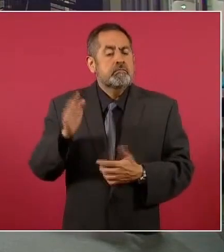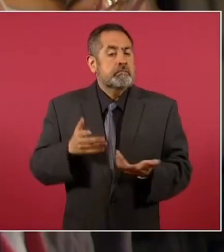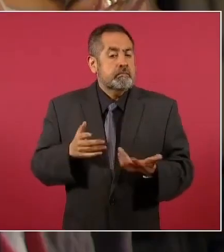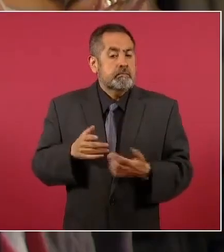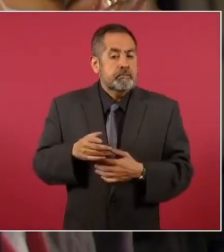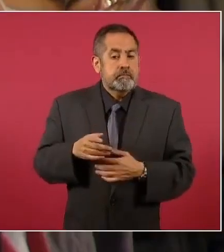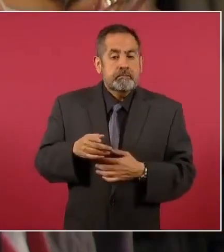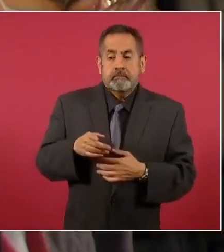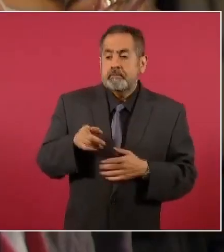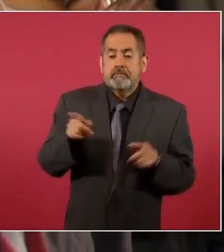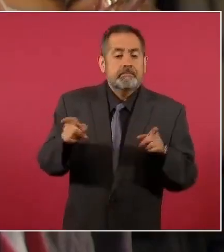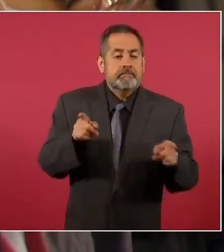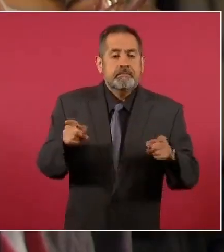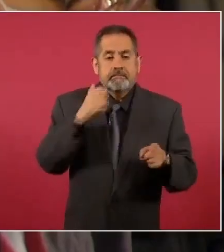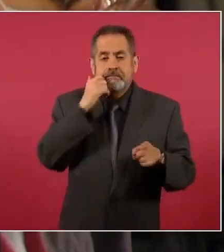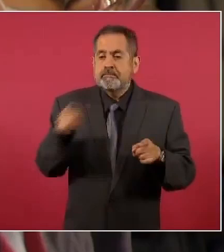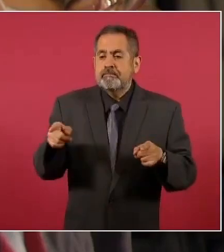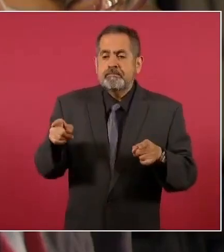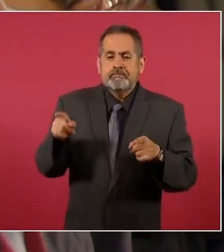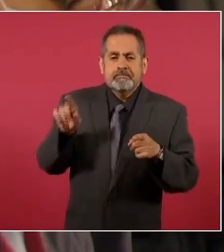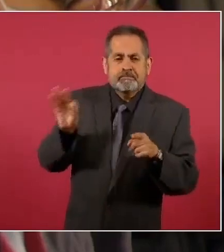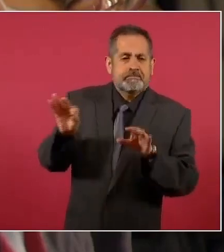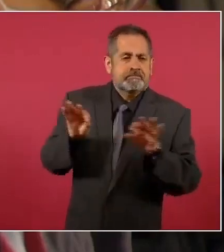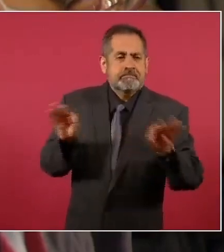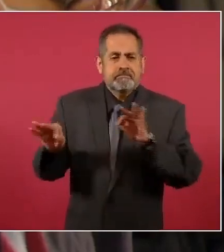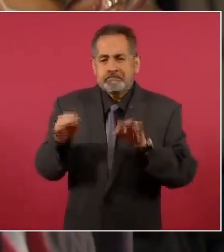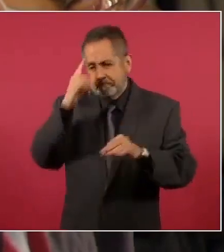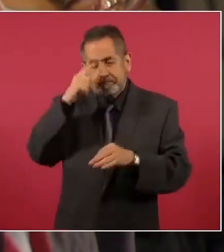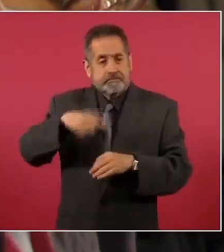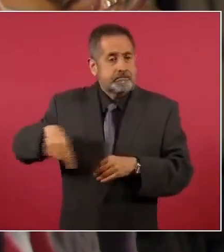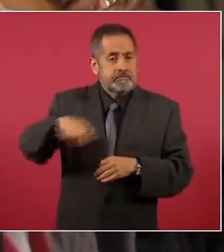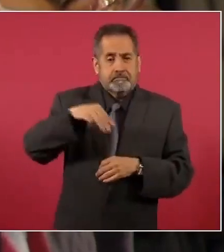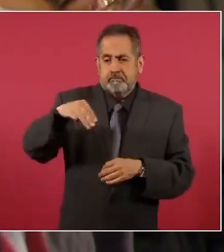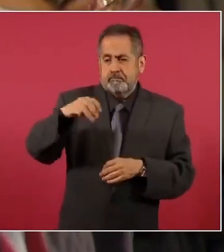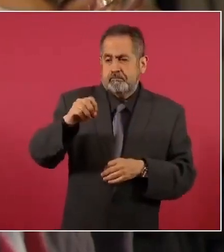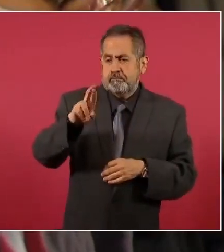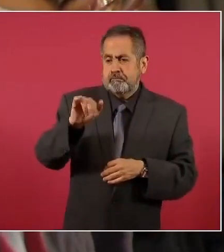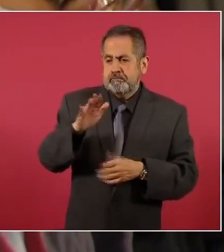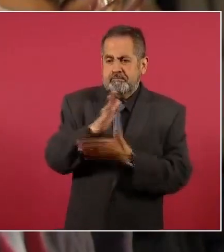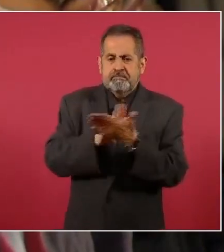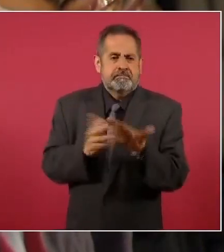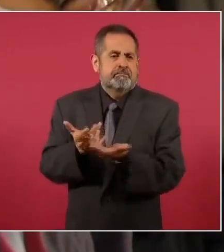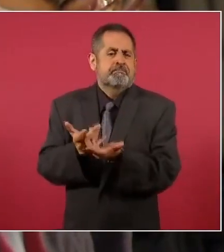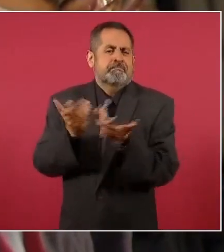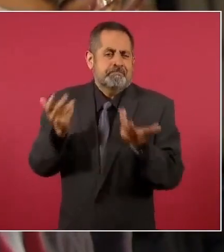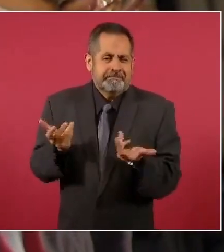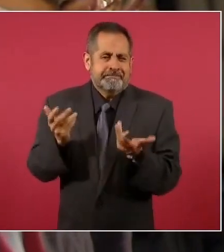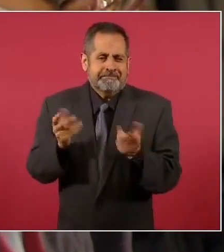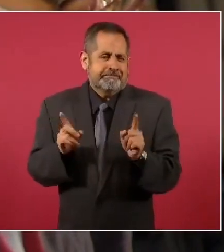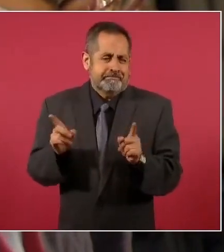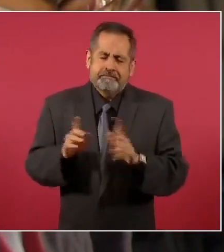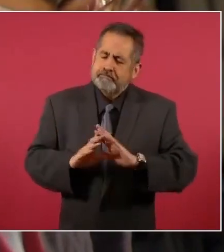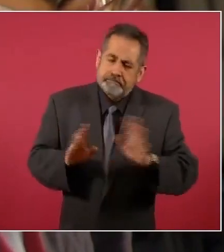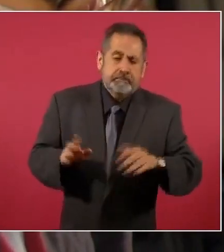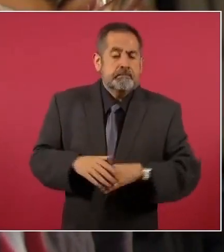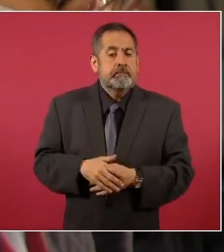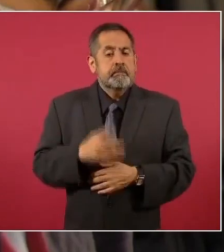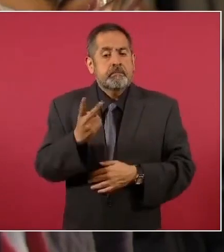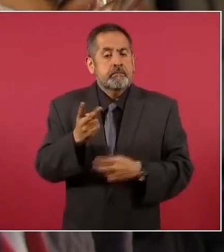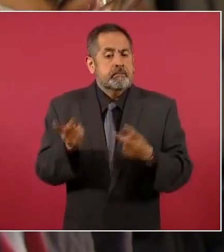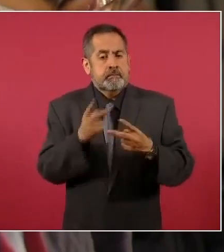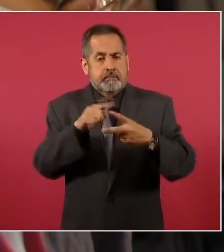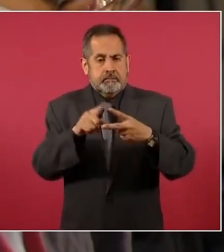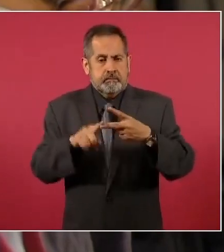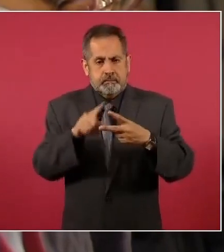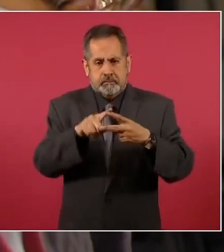que se busca es dividir a Morena. Con este conflicto que traen ellos dos, es preguntarles dos temas de inicio,